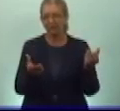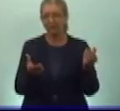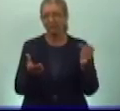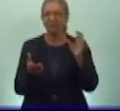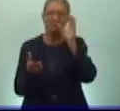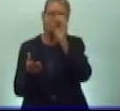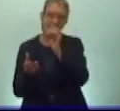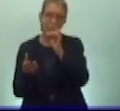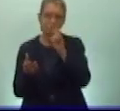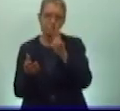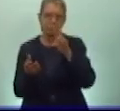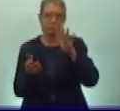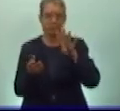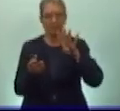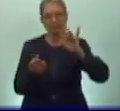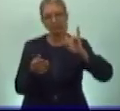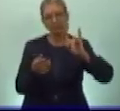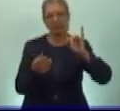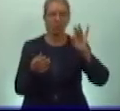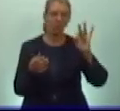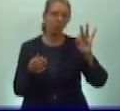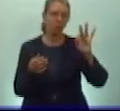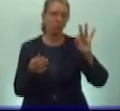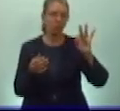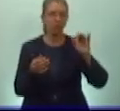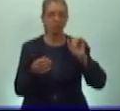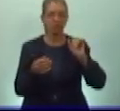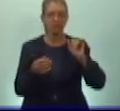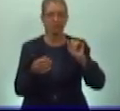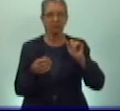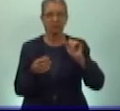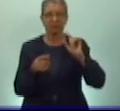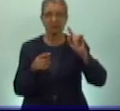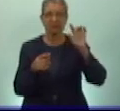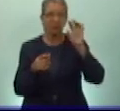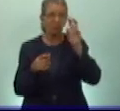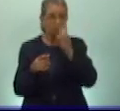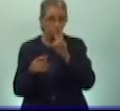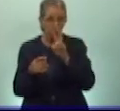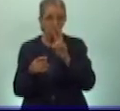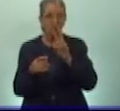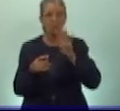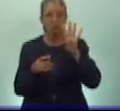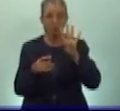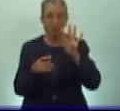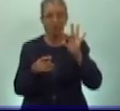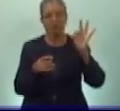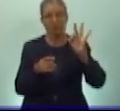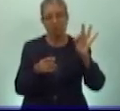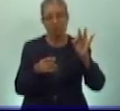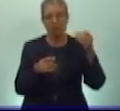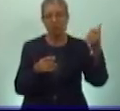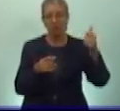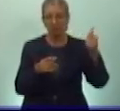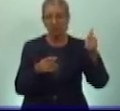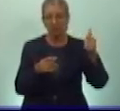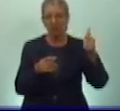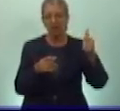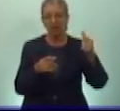y así sucesivamente, ¿no? Por lo tanto, de los números anteriormente mencionados, el 2, el 4, el 8, el